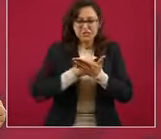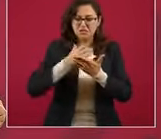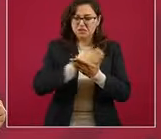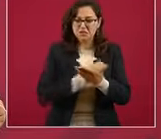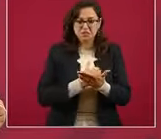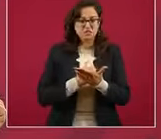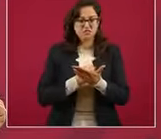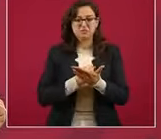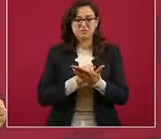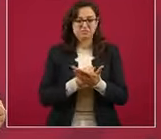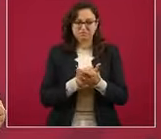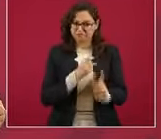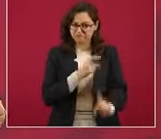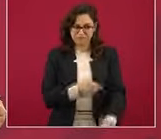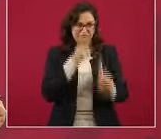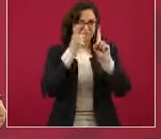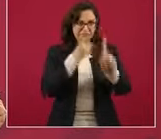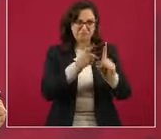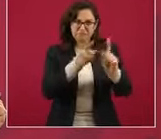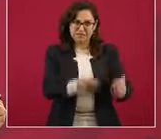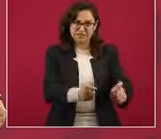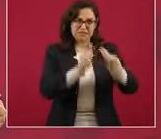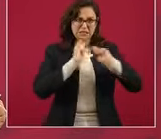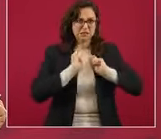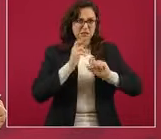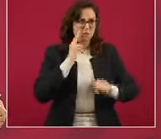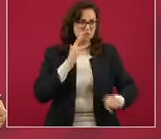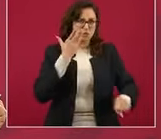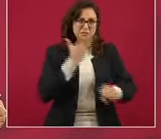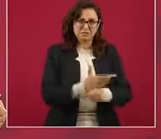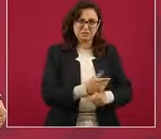que lo importante era tener un cargo